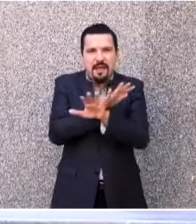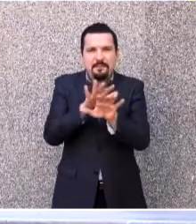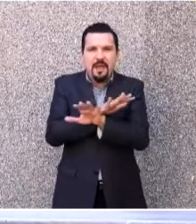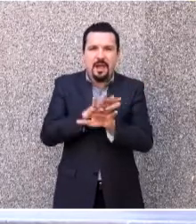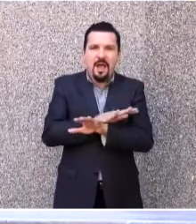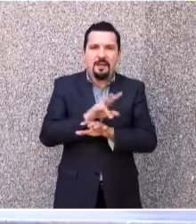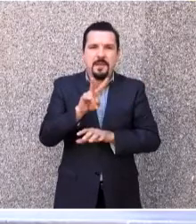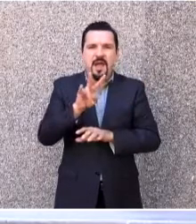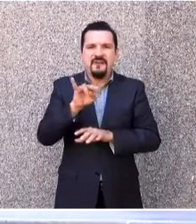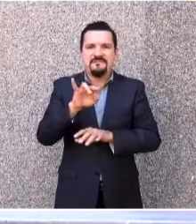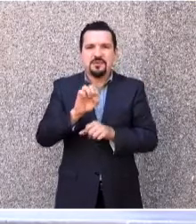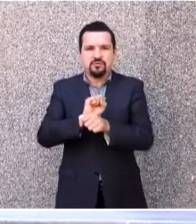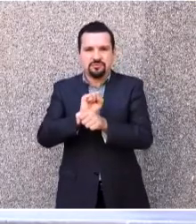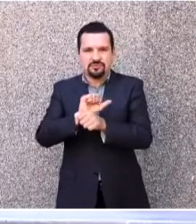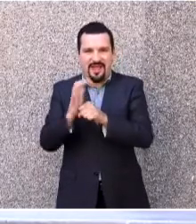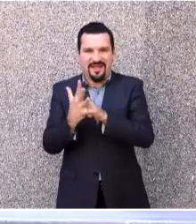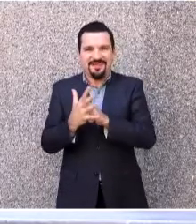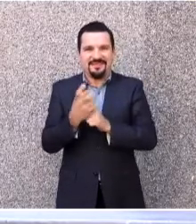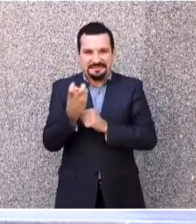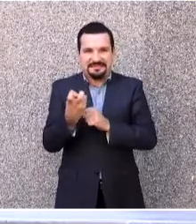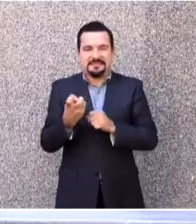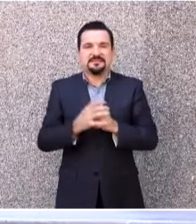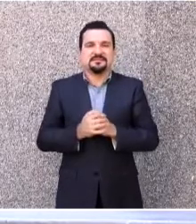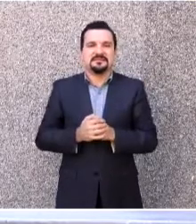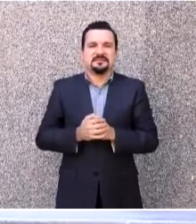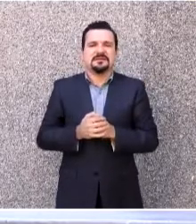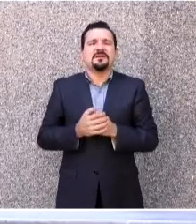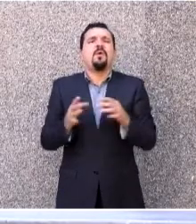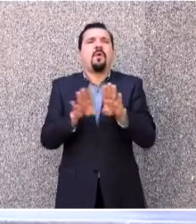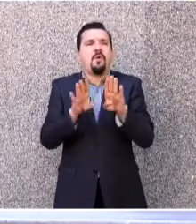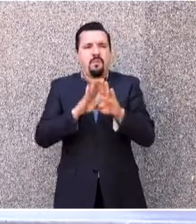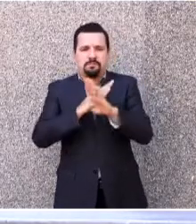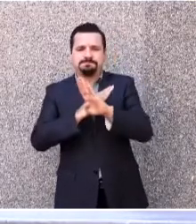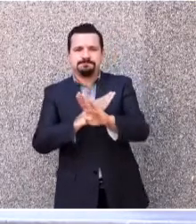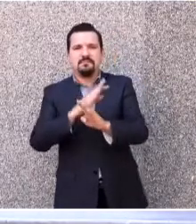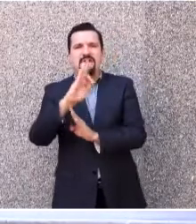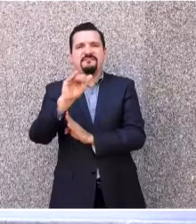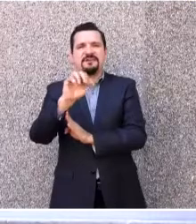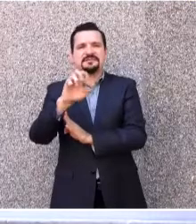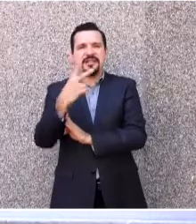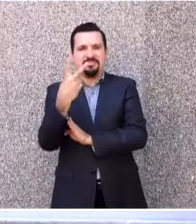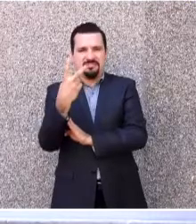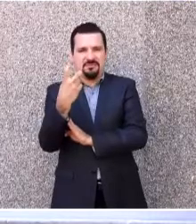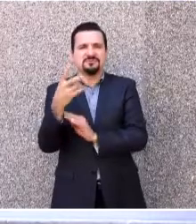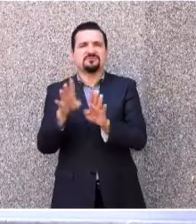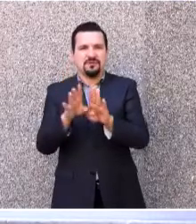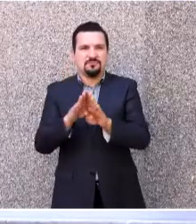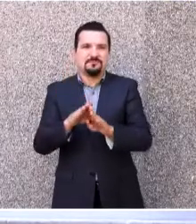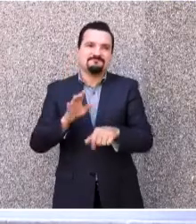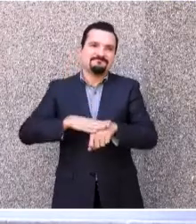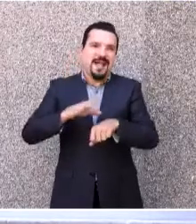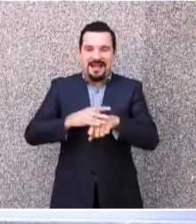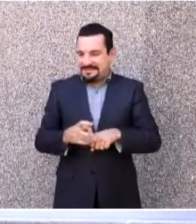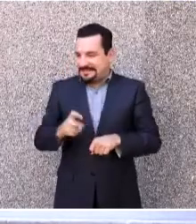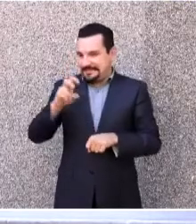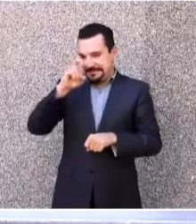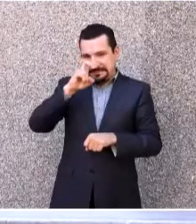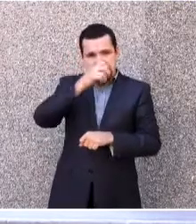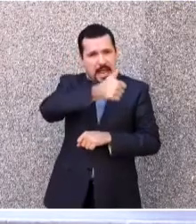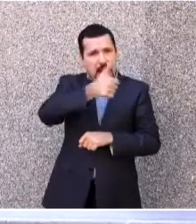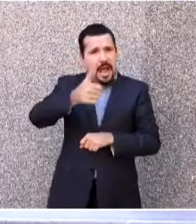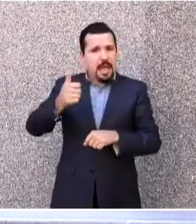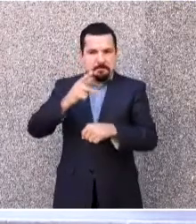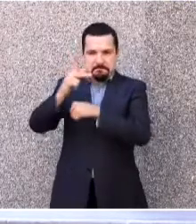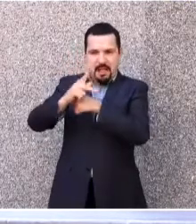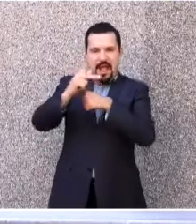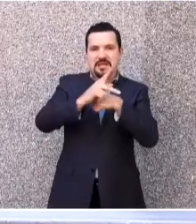medidas preventivas hay que aplicar en la fase 2? Deben ser más estrictas y cada país, he dicho, que